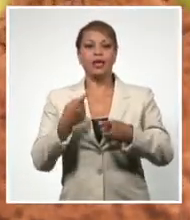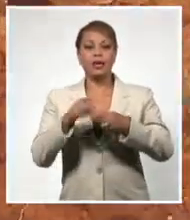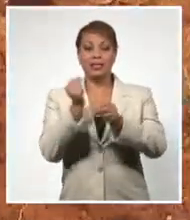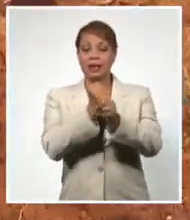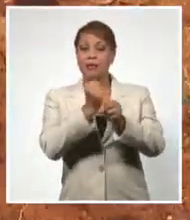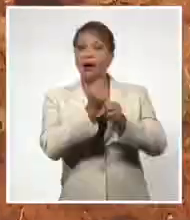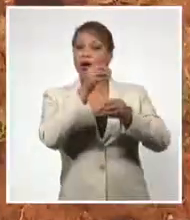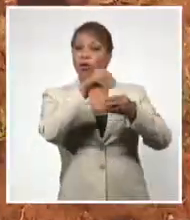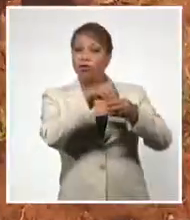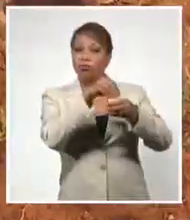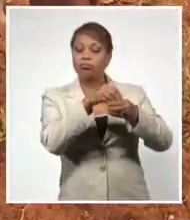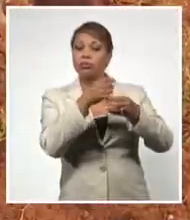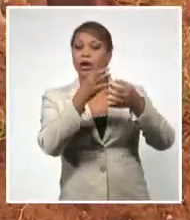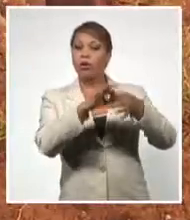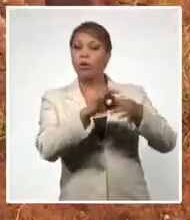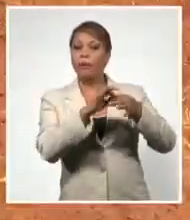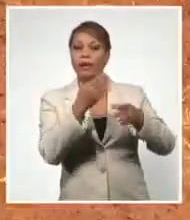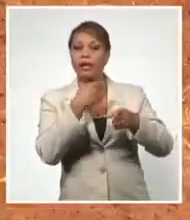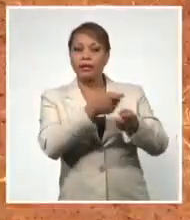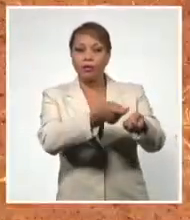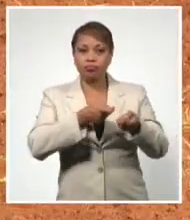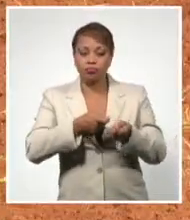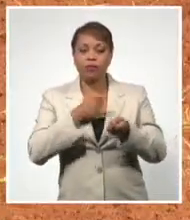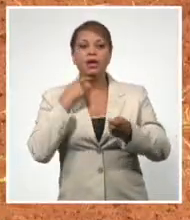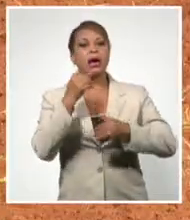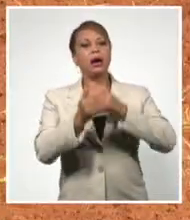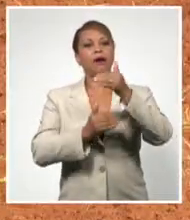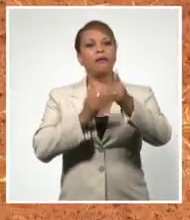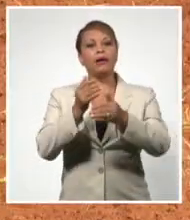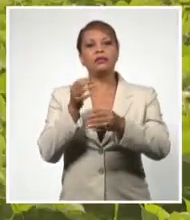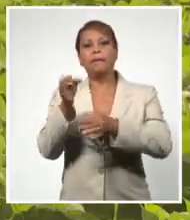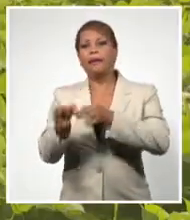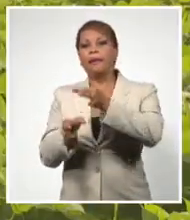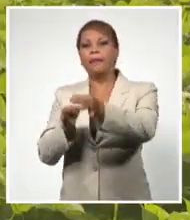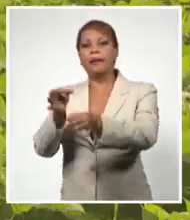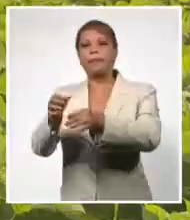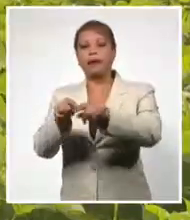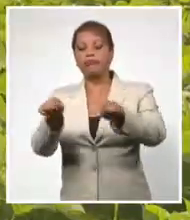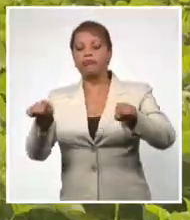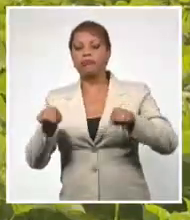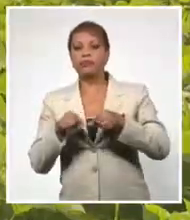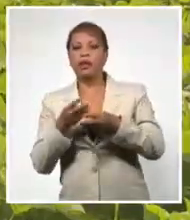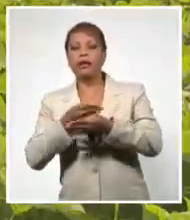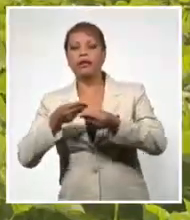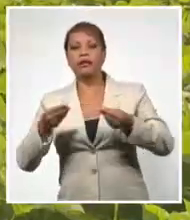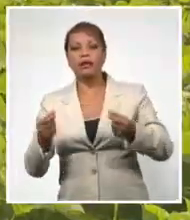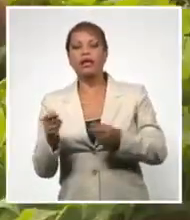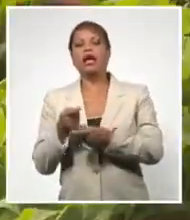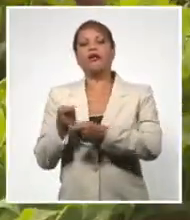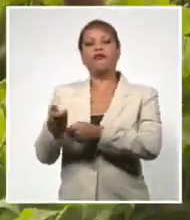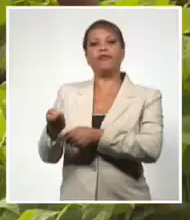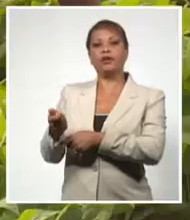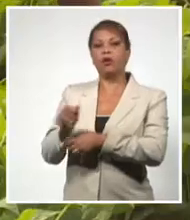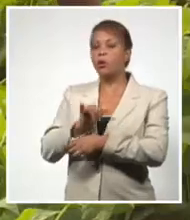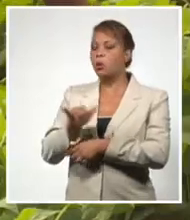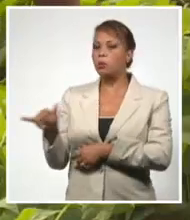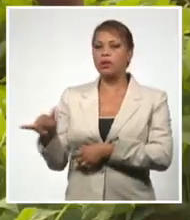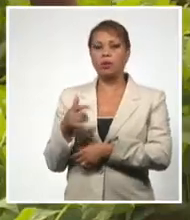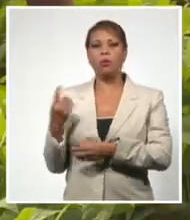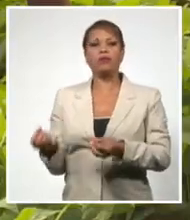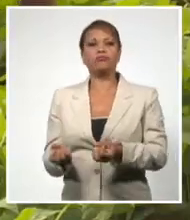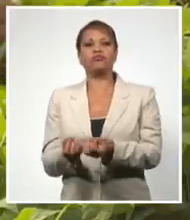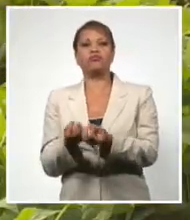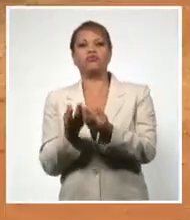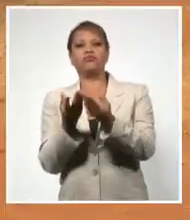CCS, Niceto Pérez y Antonio López, avanzan en la plantación de hortalizas. También el frijol despunta con vigor en las